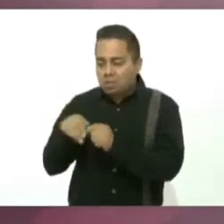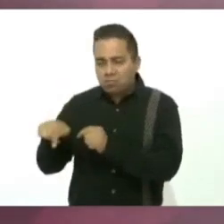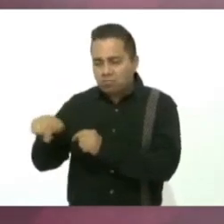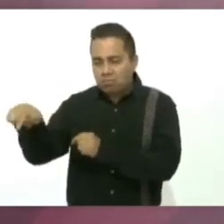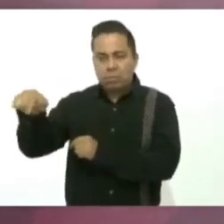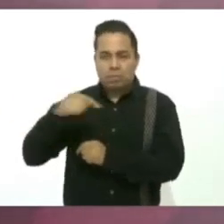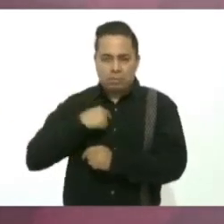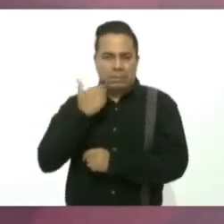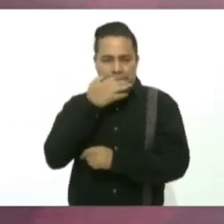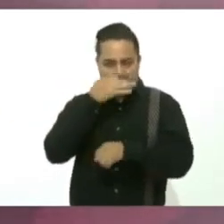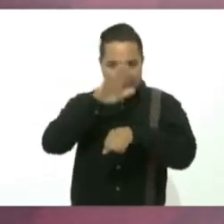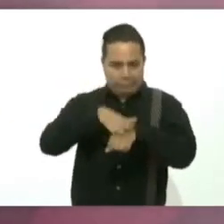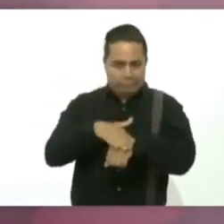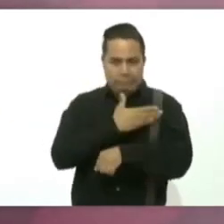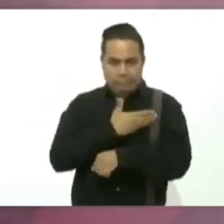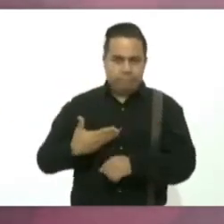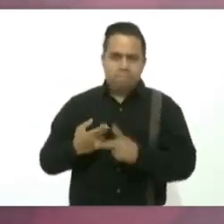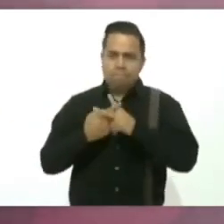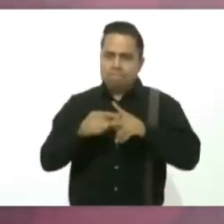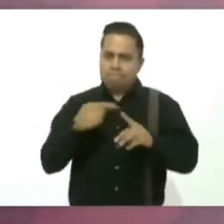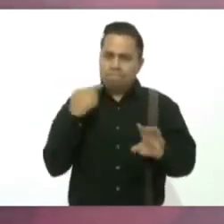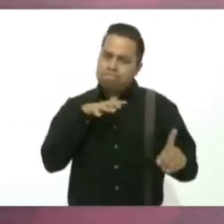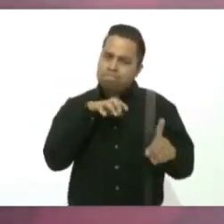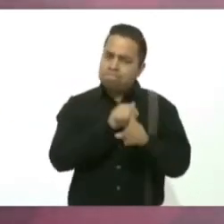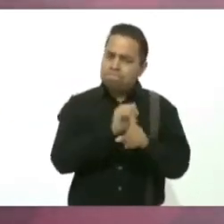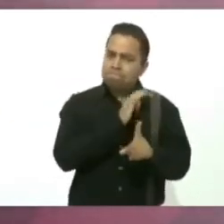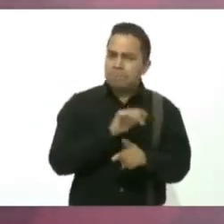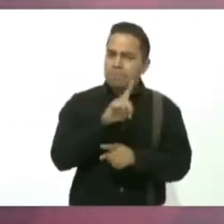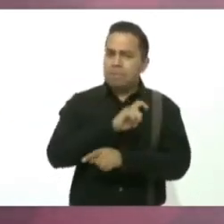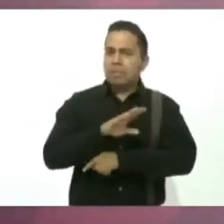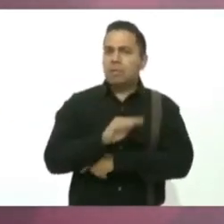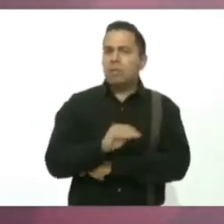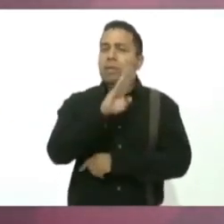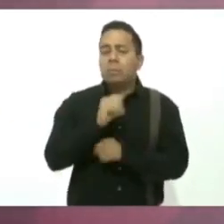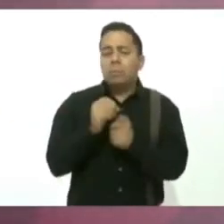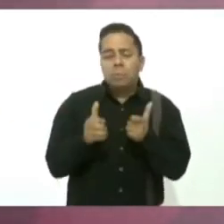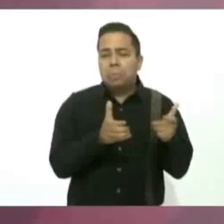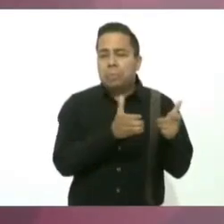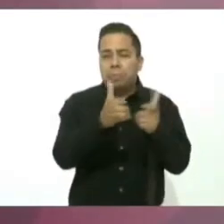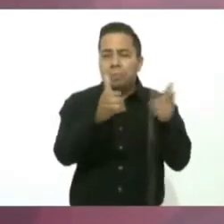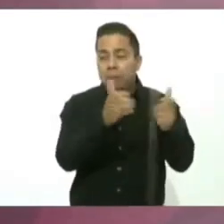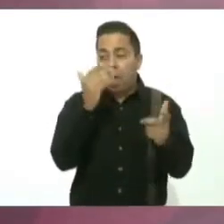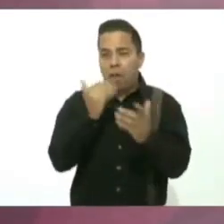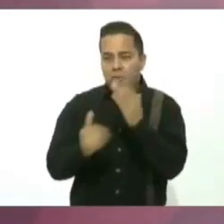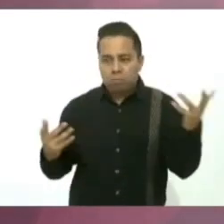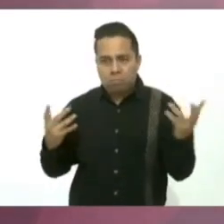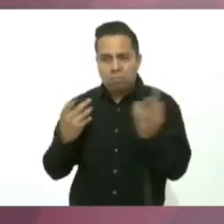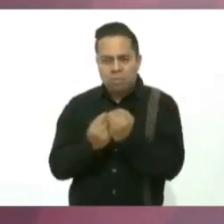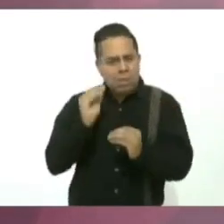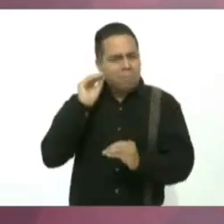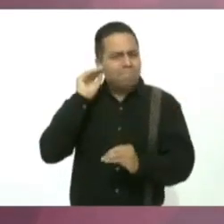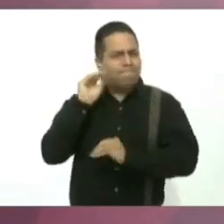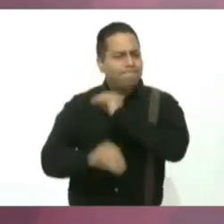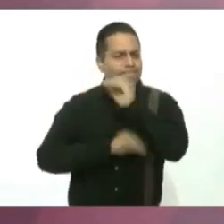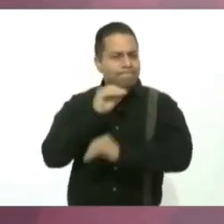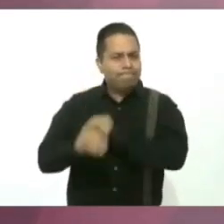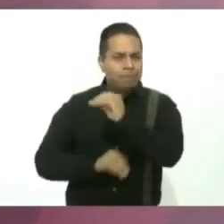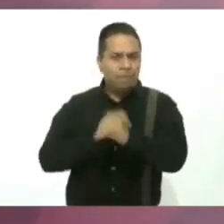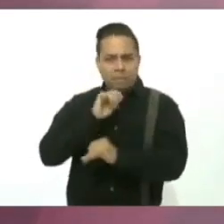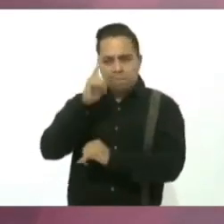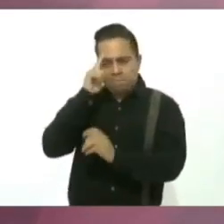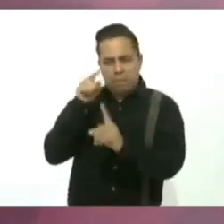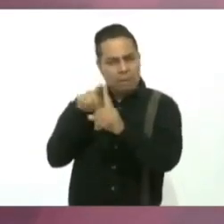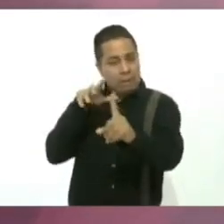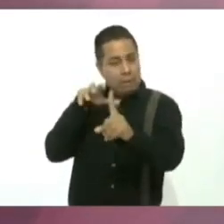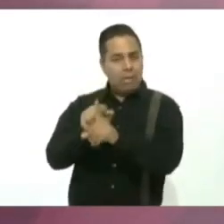destacar, presidente, que empezamos con una meta de apenas 199 caminos y ahorita estamos construyendo y planteándonos la meta